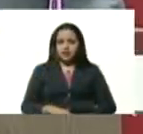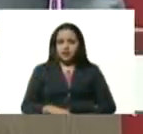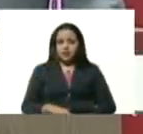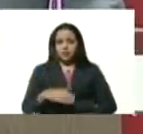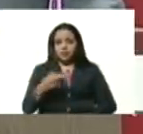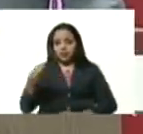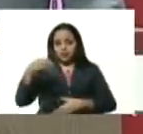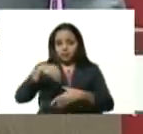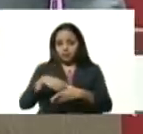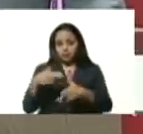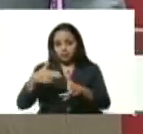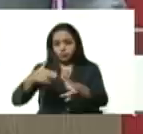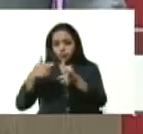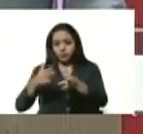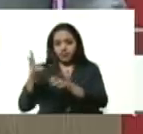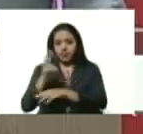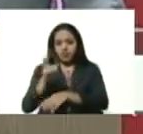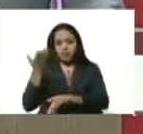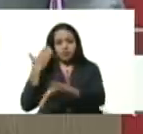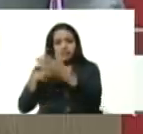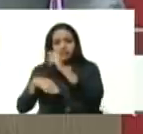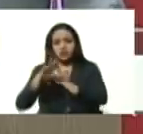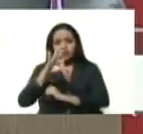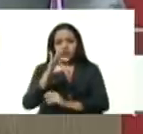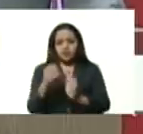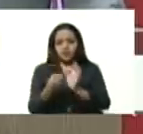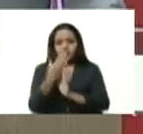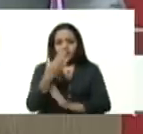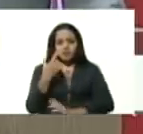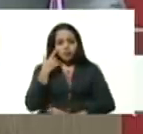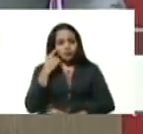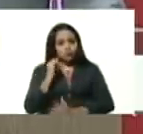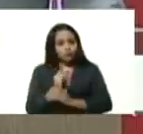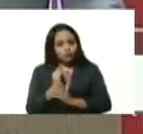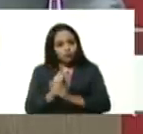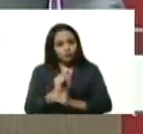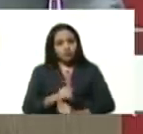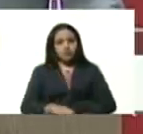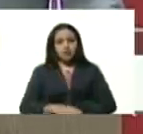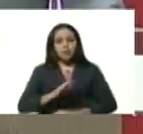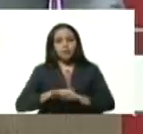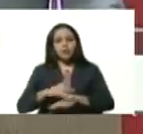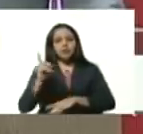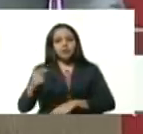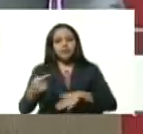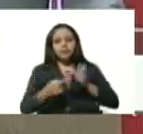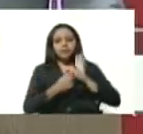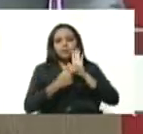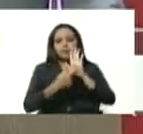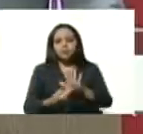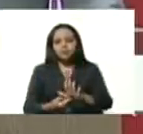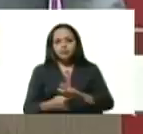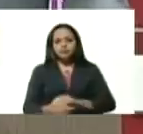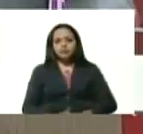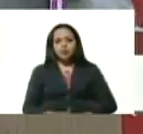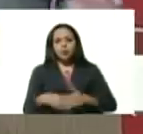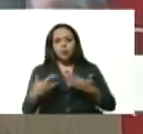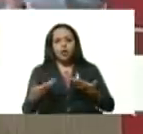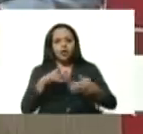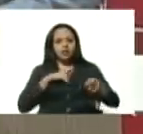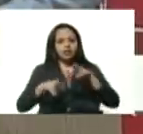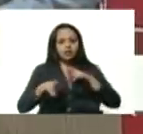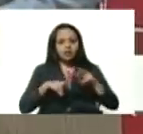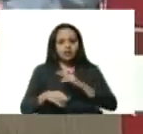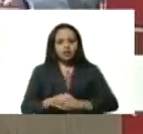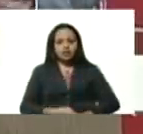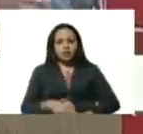Venezuela del pasado 3 de mayo. Estén muy pendientes porque además vamos a mostrar cuál era la relación directa entre